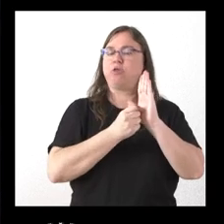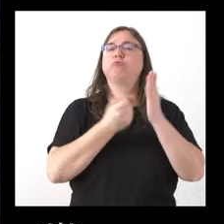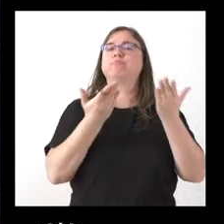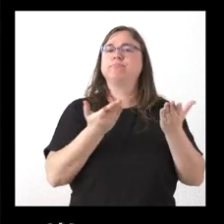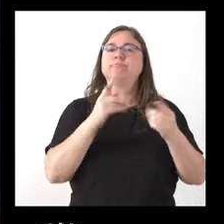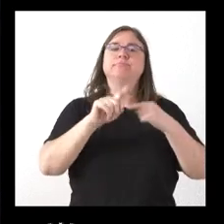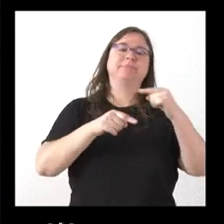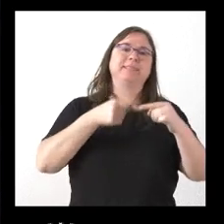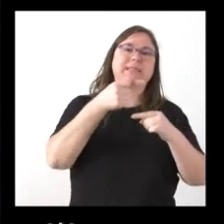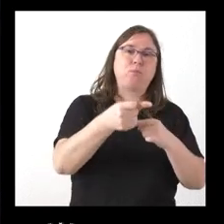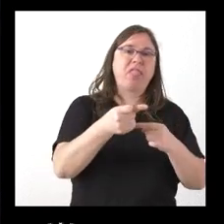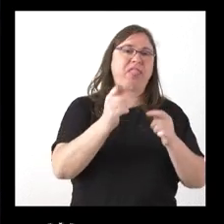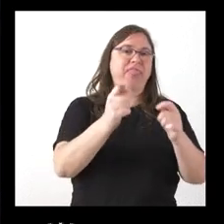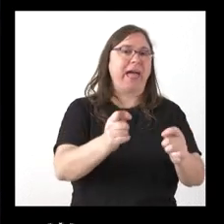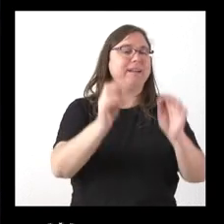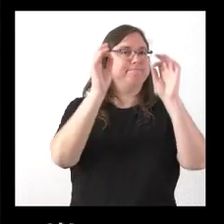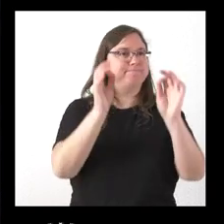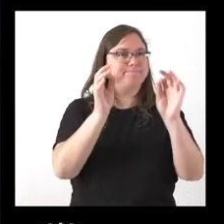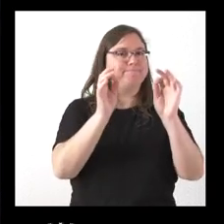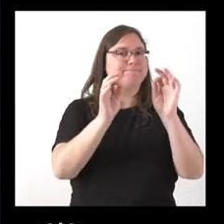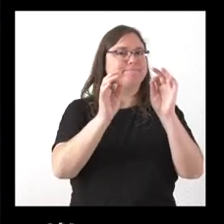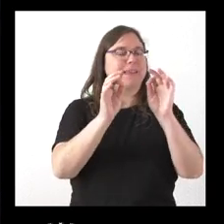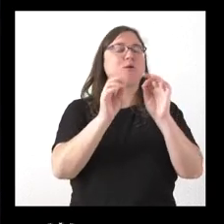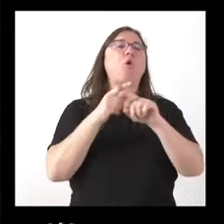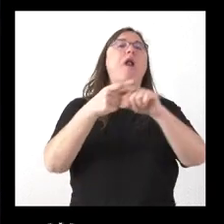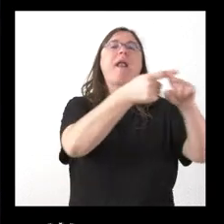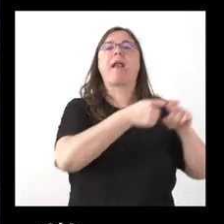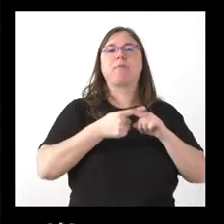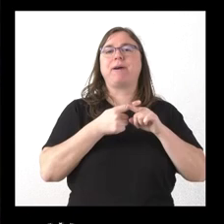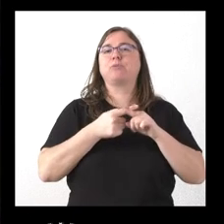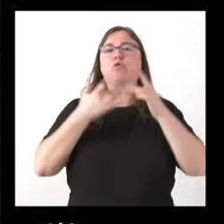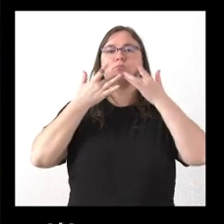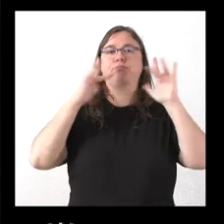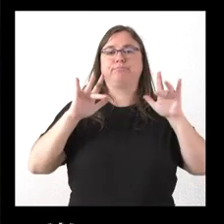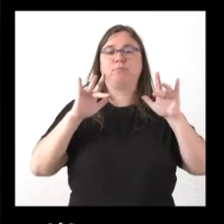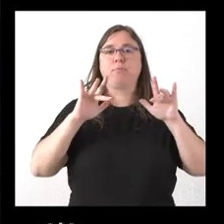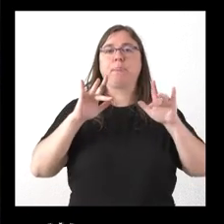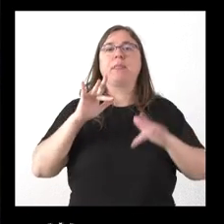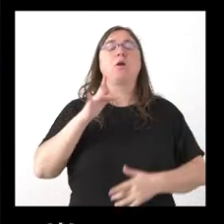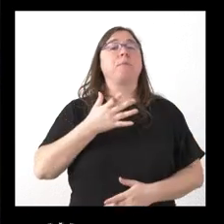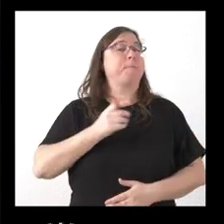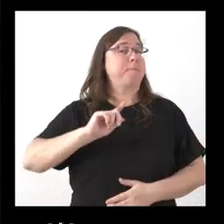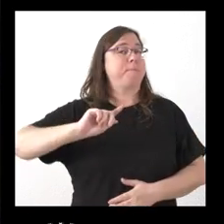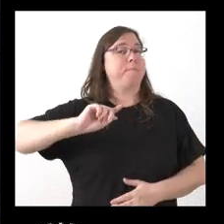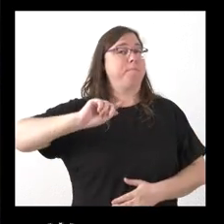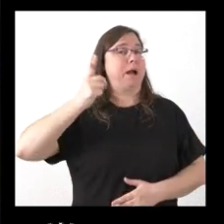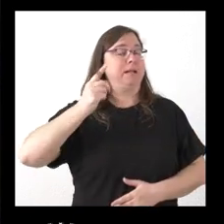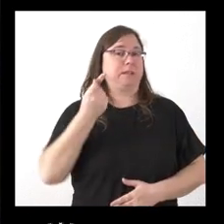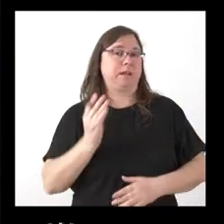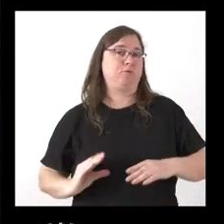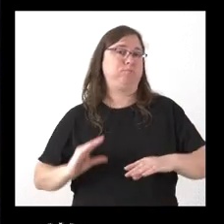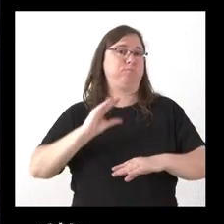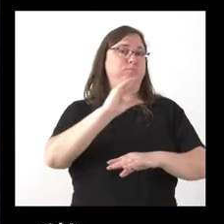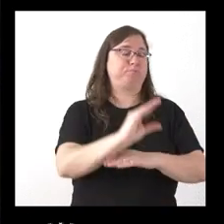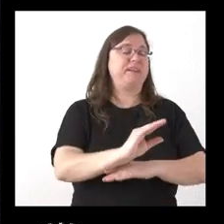y hacen que lleguemos a la conclusión objetiva del reparto el municipio que más recibe es el municipio de Valladolid teniendo